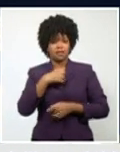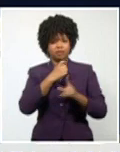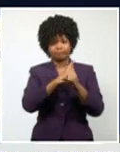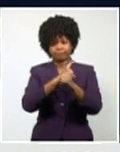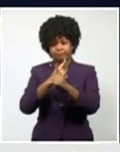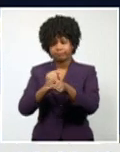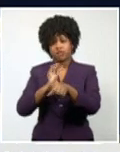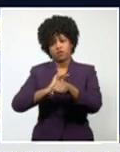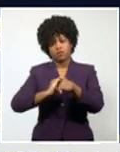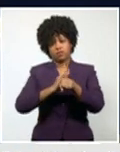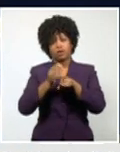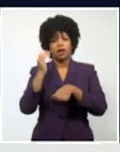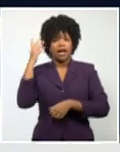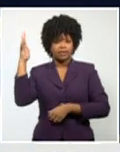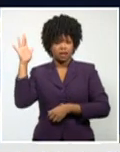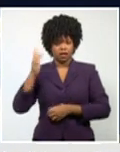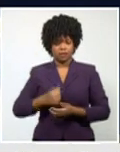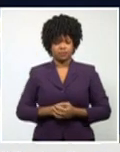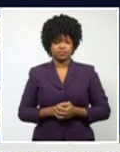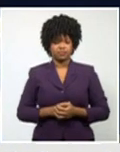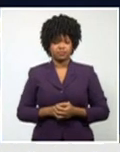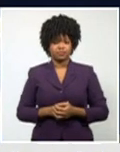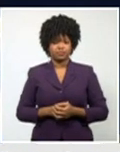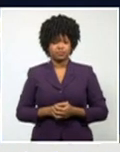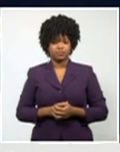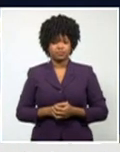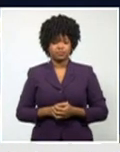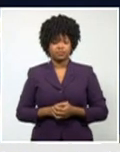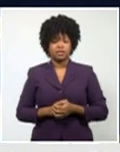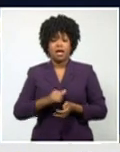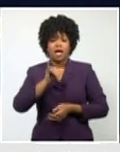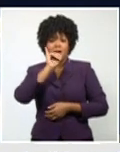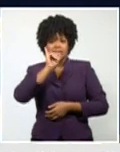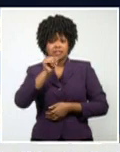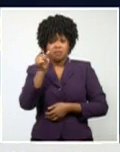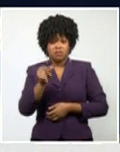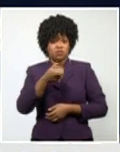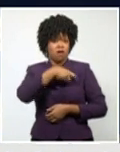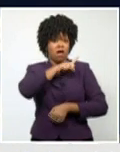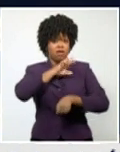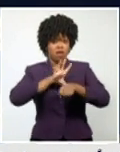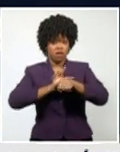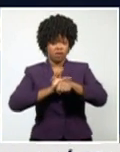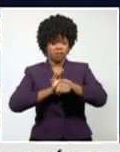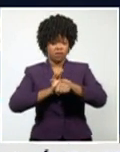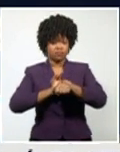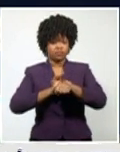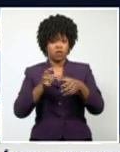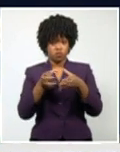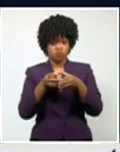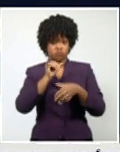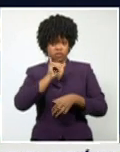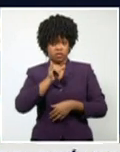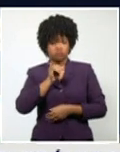el extranjero de nuestro país. De los 6 casos diagnosticados en el día de ayer, 4, un